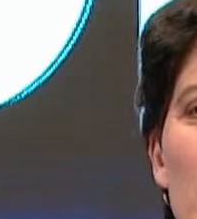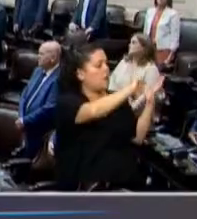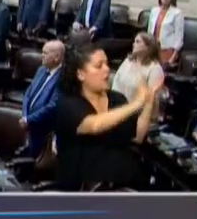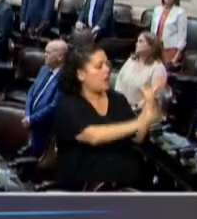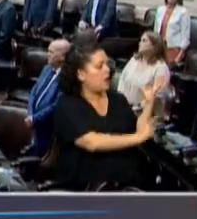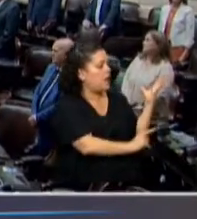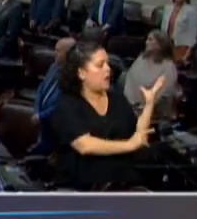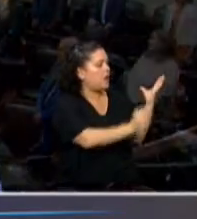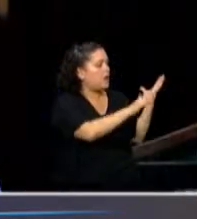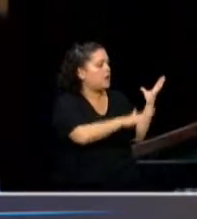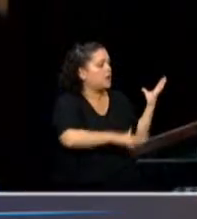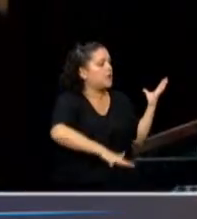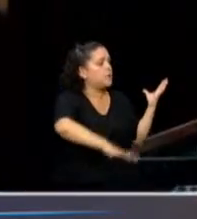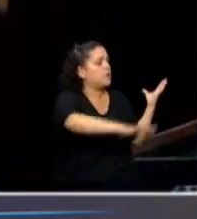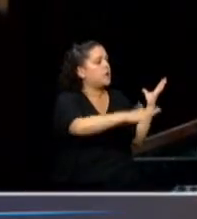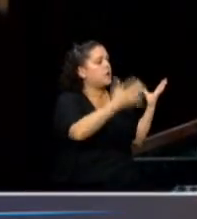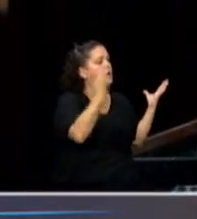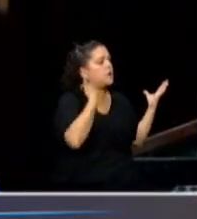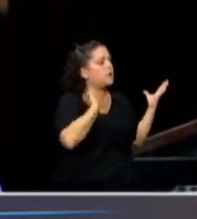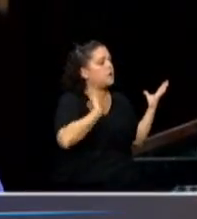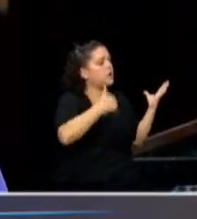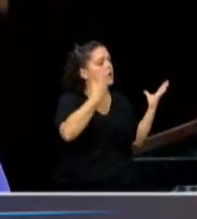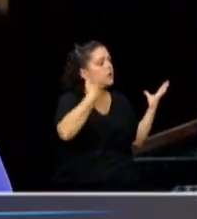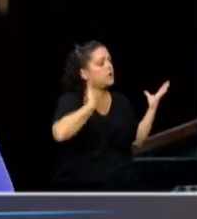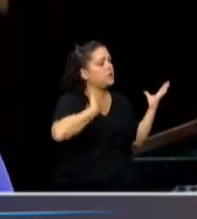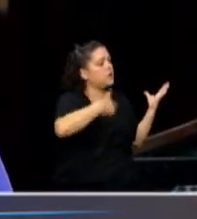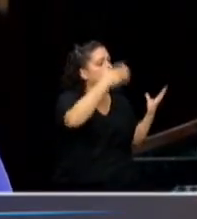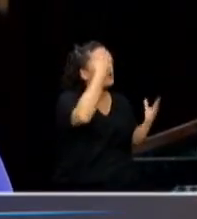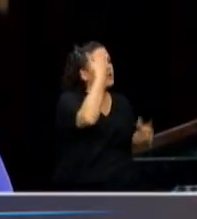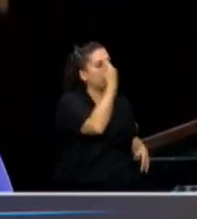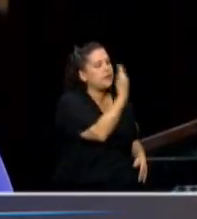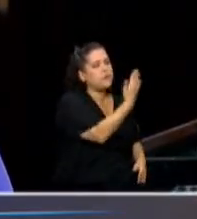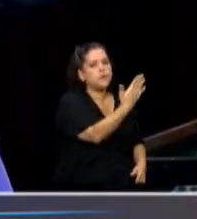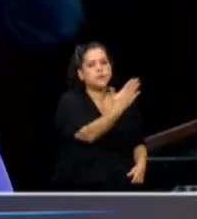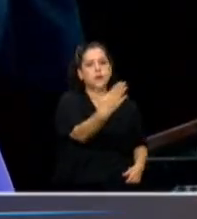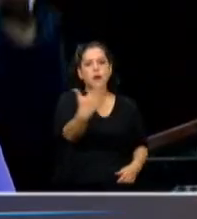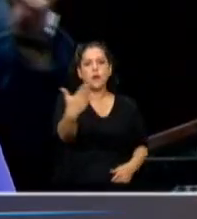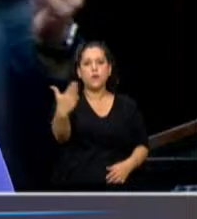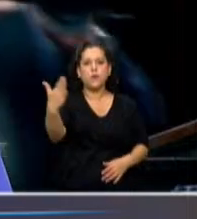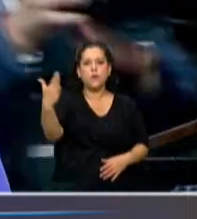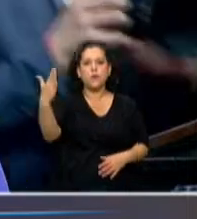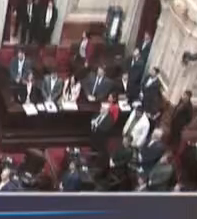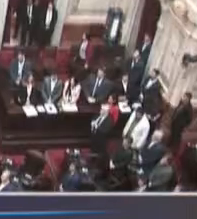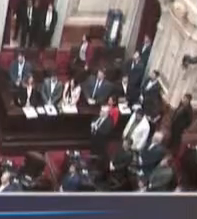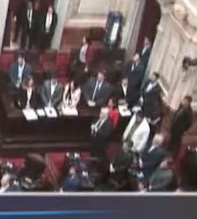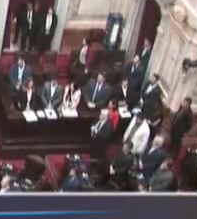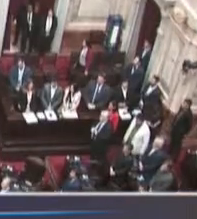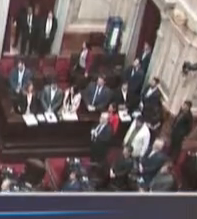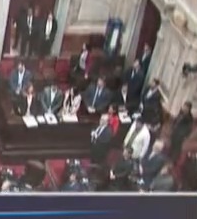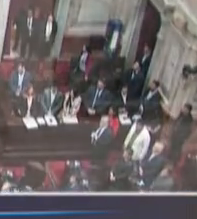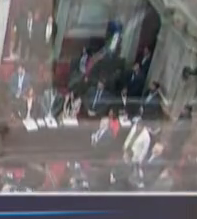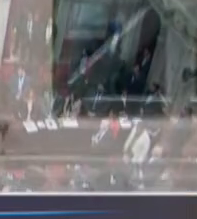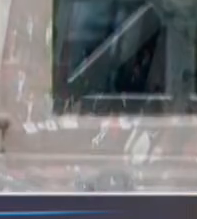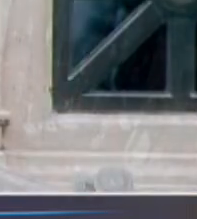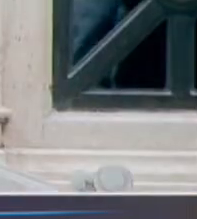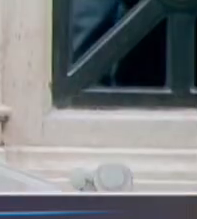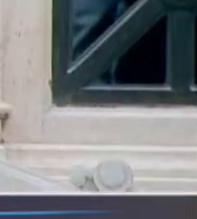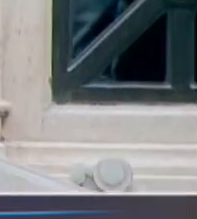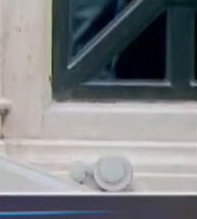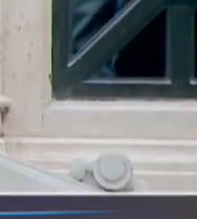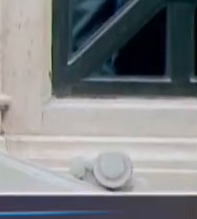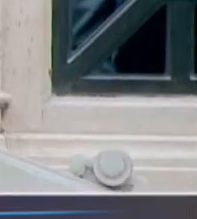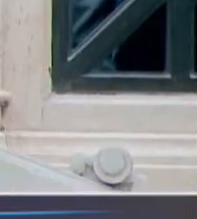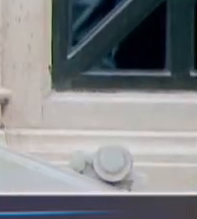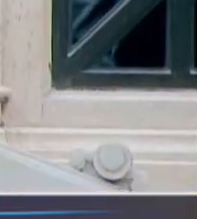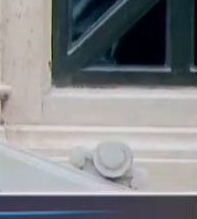fue lo que, bueno, inició esta actividad del día de hoy, que tuvo su correlato formal con la jurada de los diputados y las diputadas,